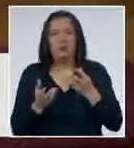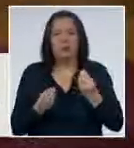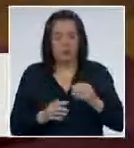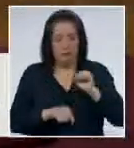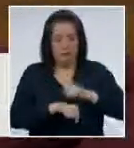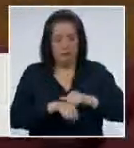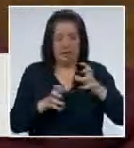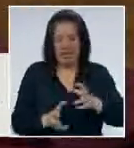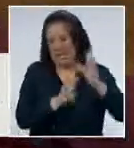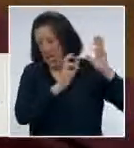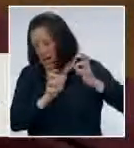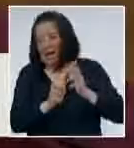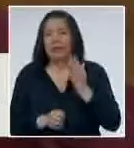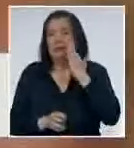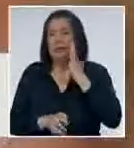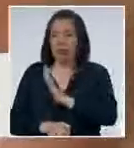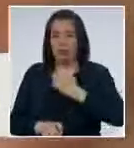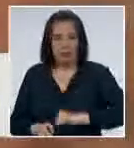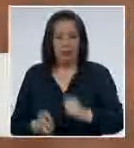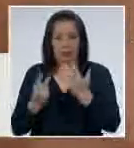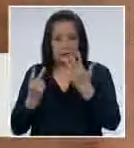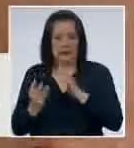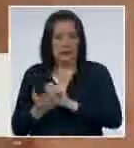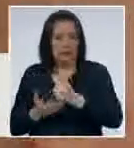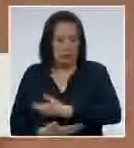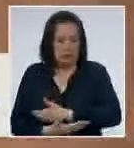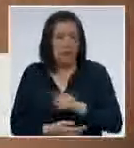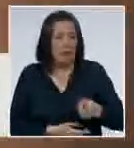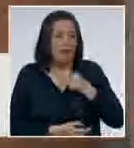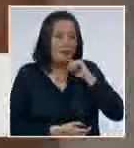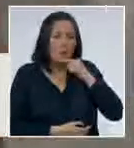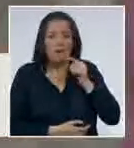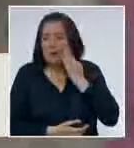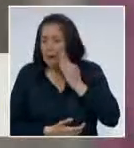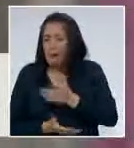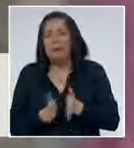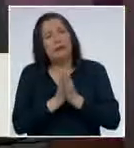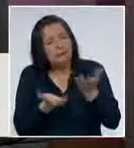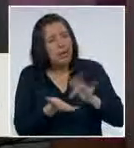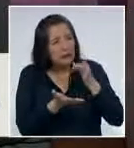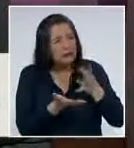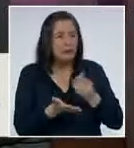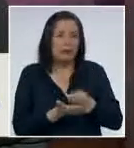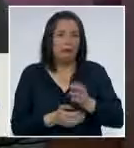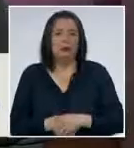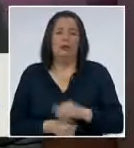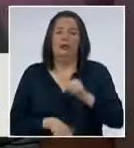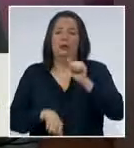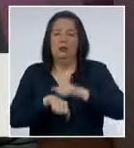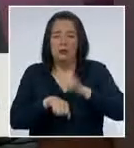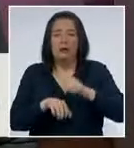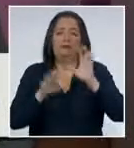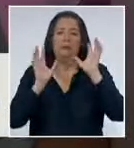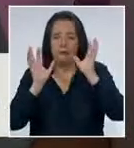su hijo de 7 meses de nacido, por el simple hecho que ella le pidió dinero para medicinas. Con la piedra y con la